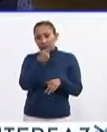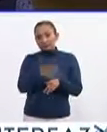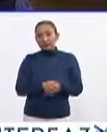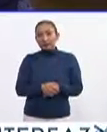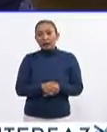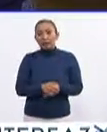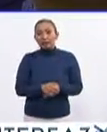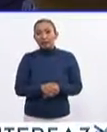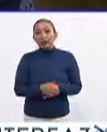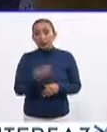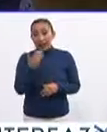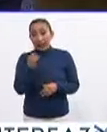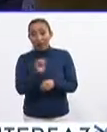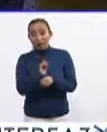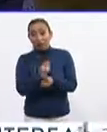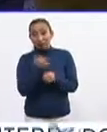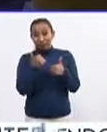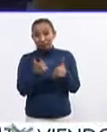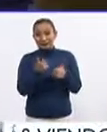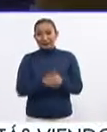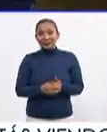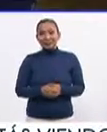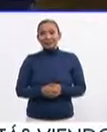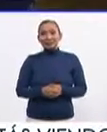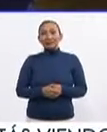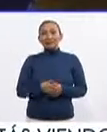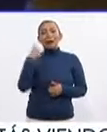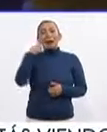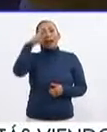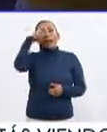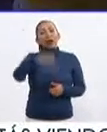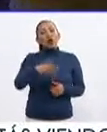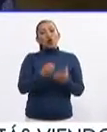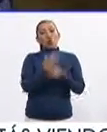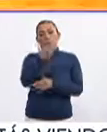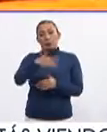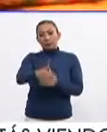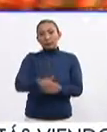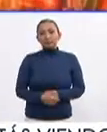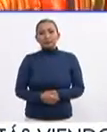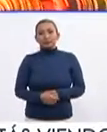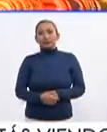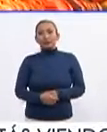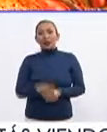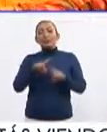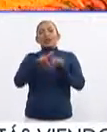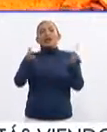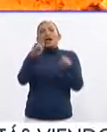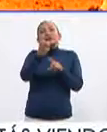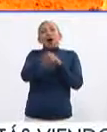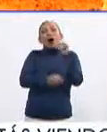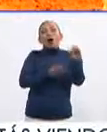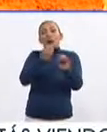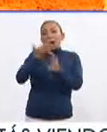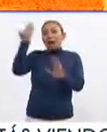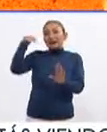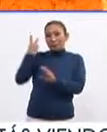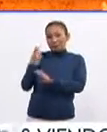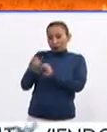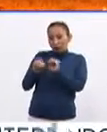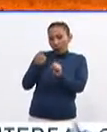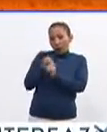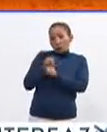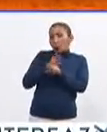decir. Nos van a dar muy buenos actores para el México contemporáneo. Lo diferente de esta obra a la de hace